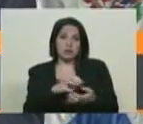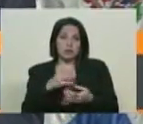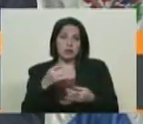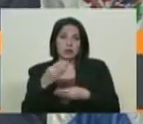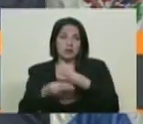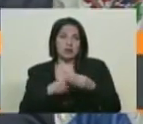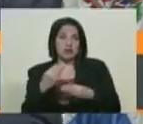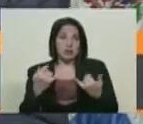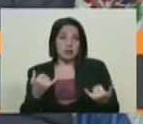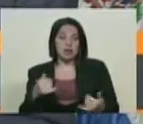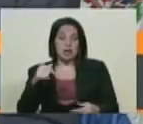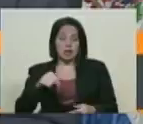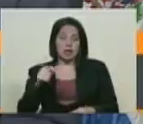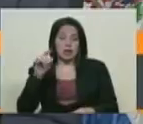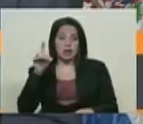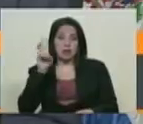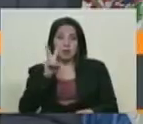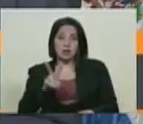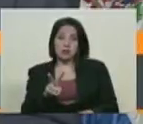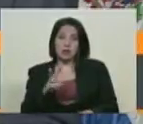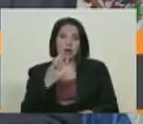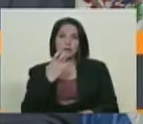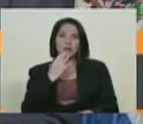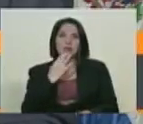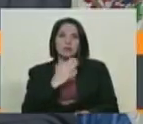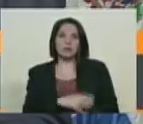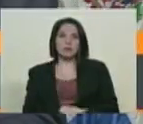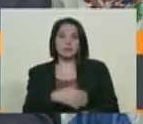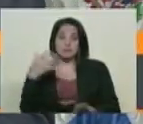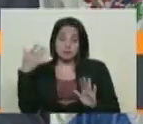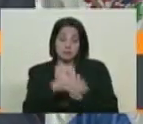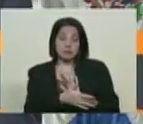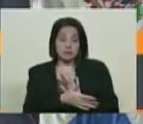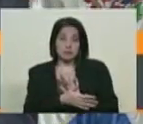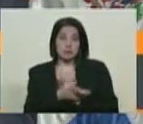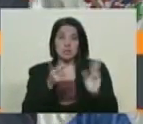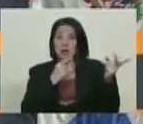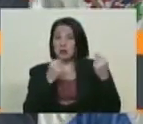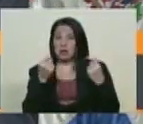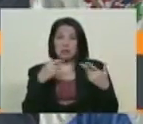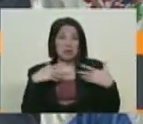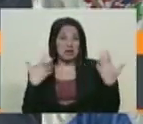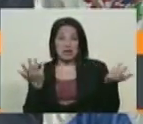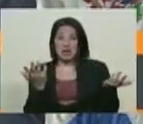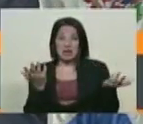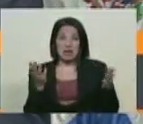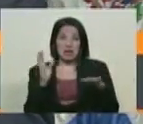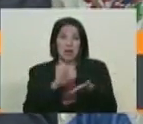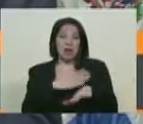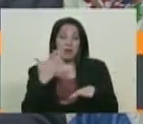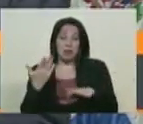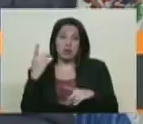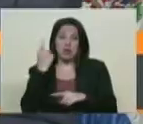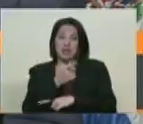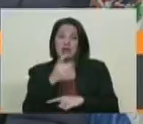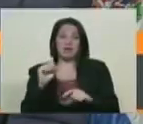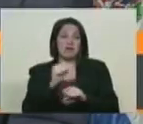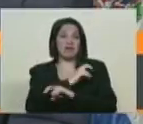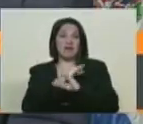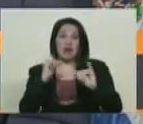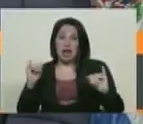momento tengamos en Venezuela. Por ejemplo, la situación económica pasa porque cese la violencia